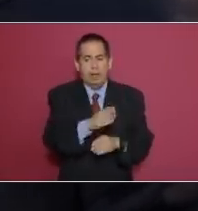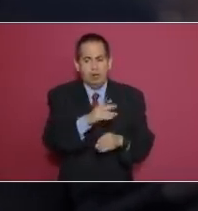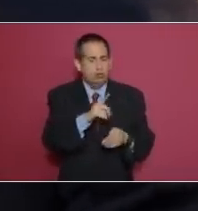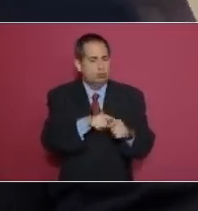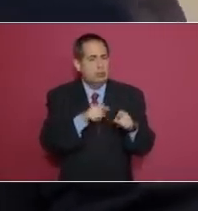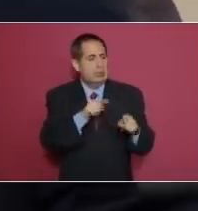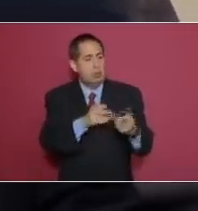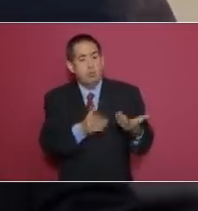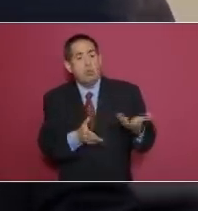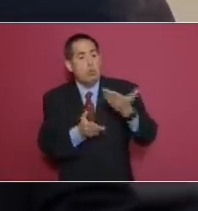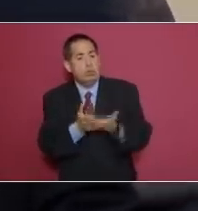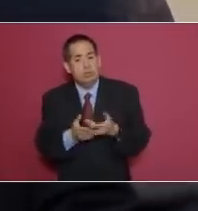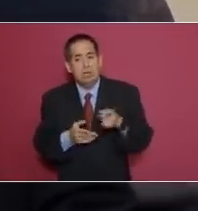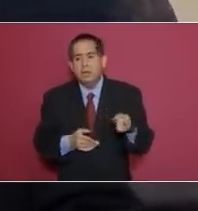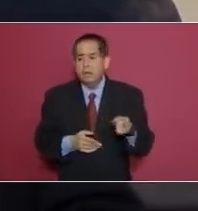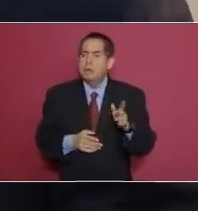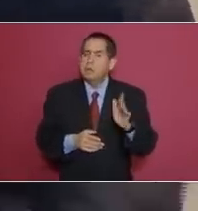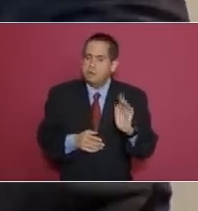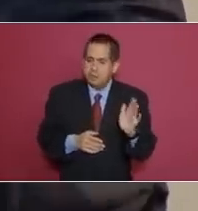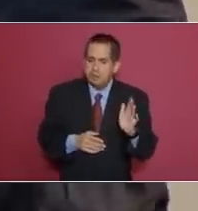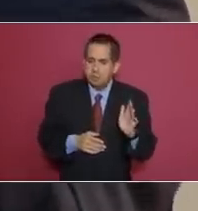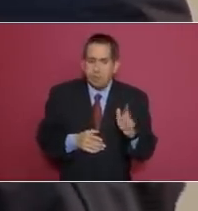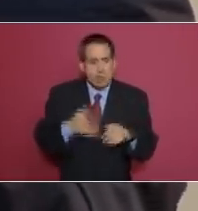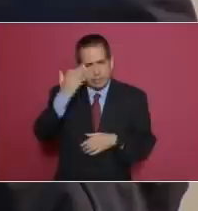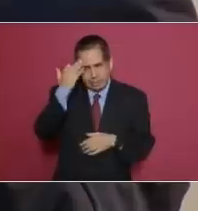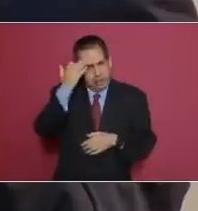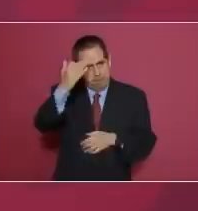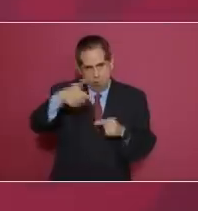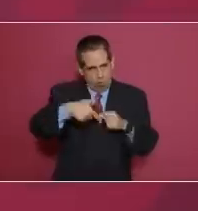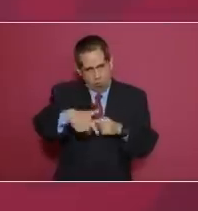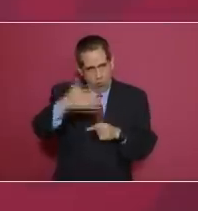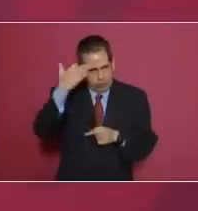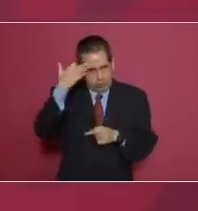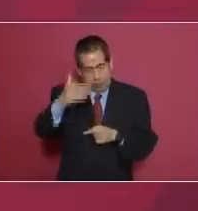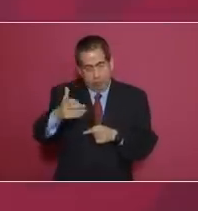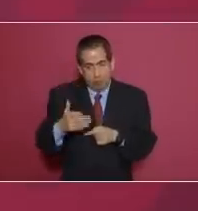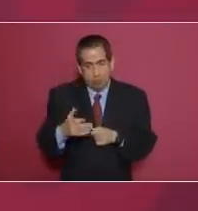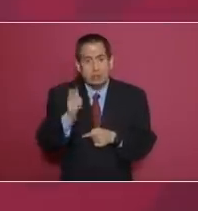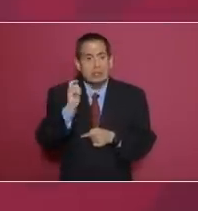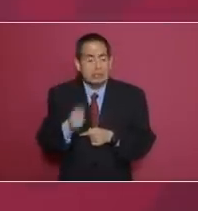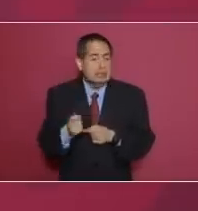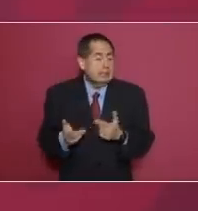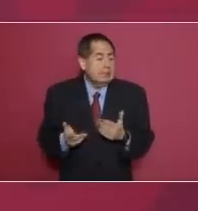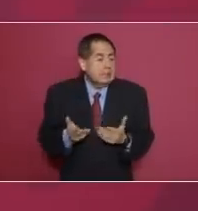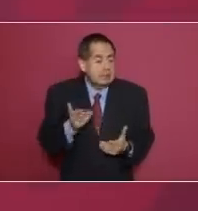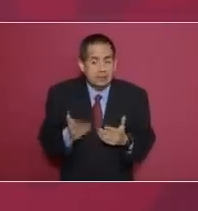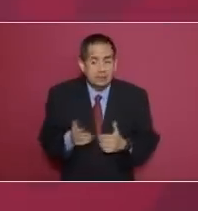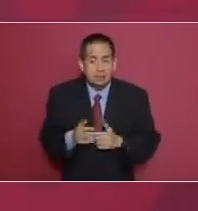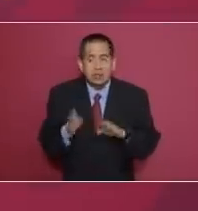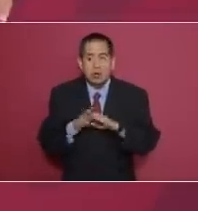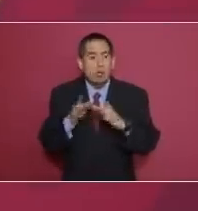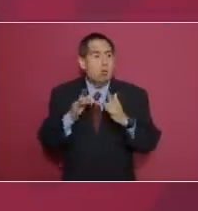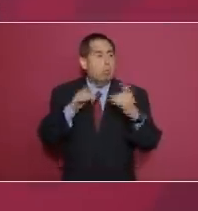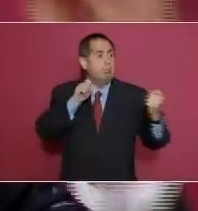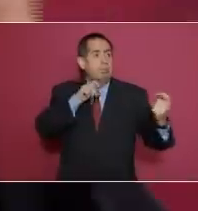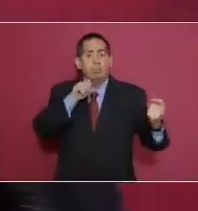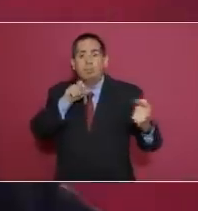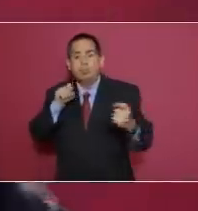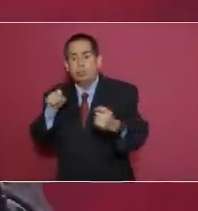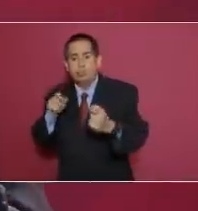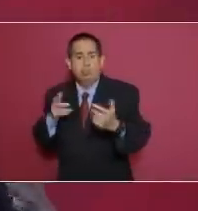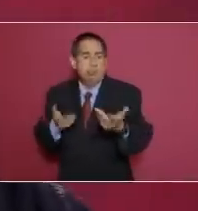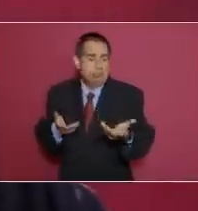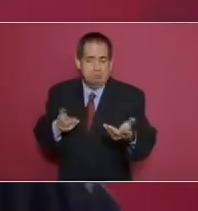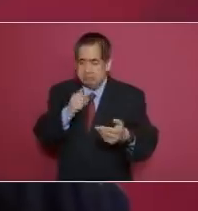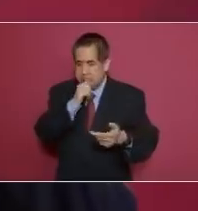de Bancos, va a llevar tiempo, porque depende de la comunicación.